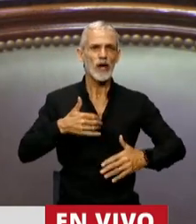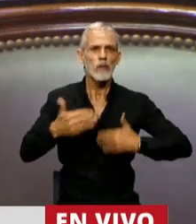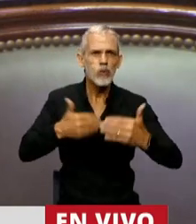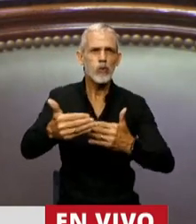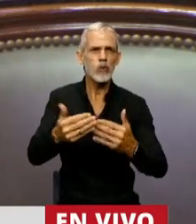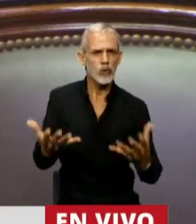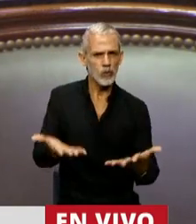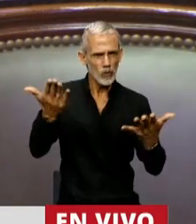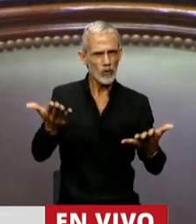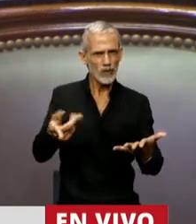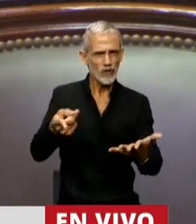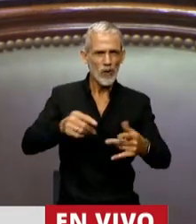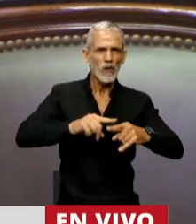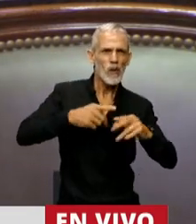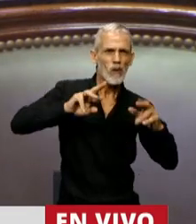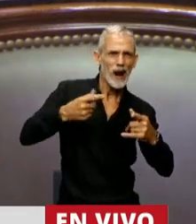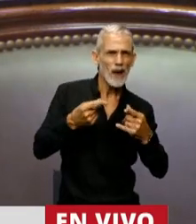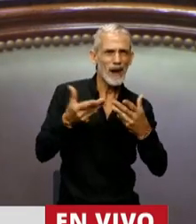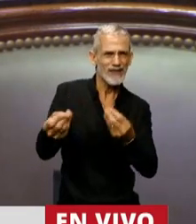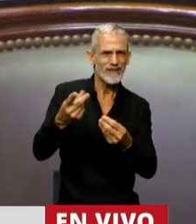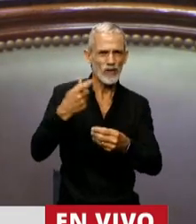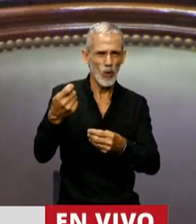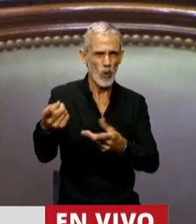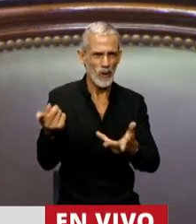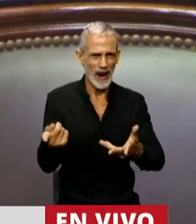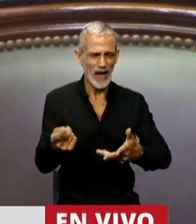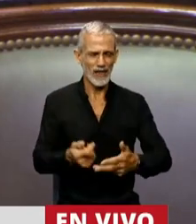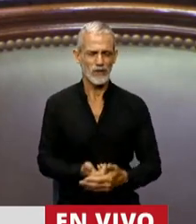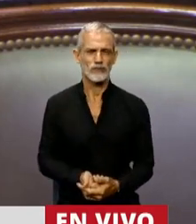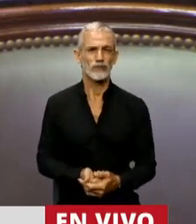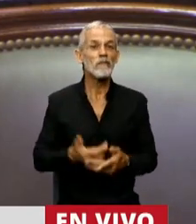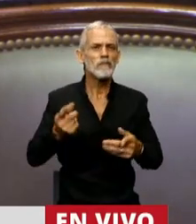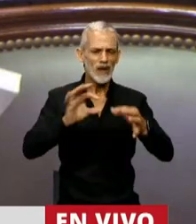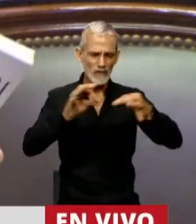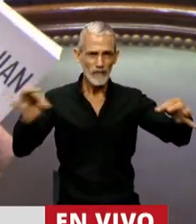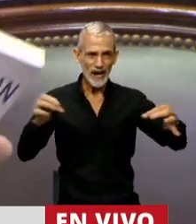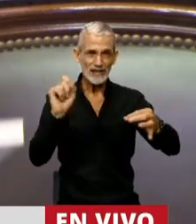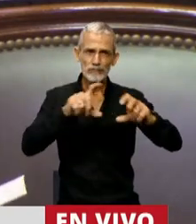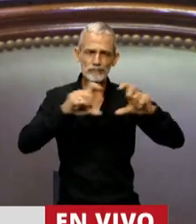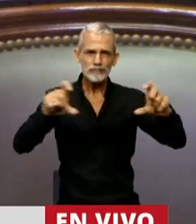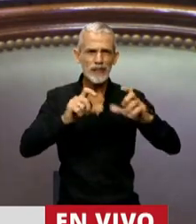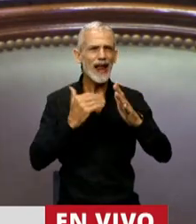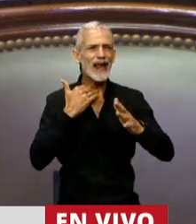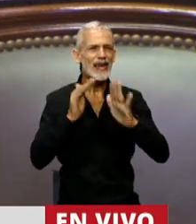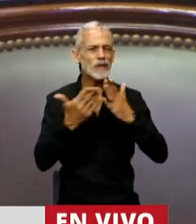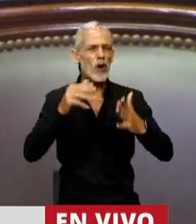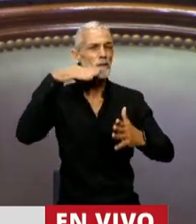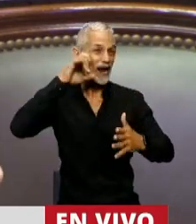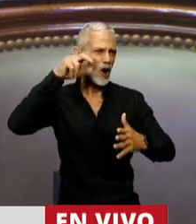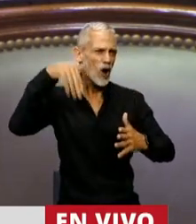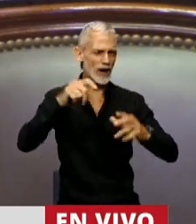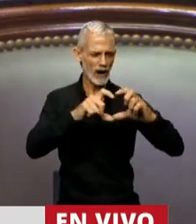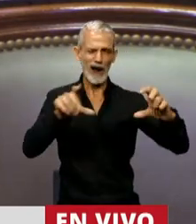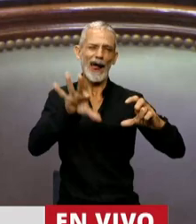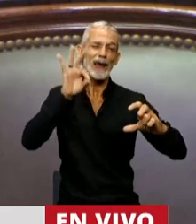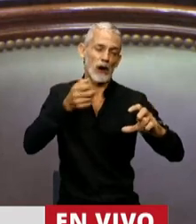comience a recuperar la política previsional como una política de Estado. La cita que hago de este libro de Melconian, la verdad que no es caprichosa, no solamente